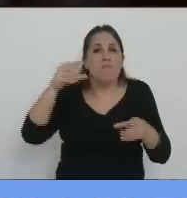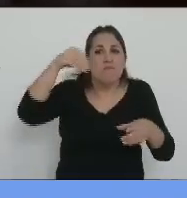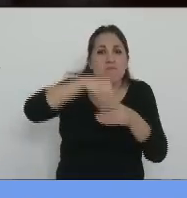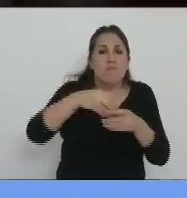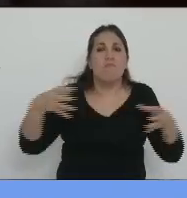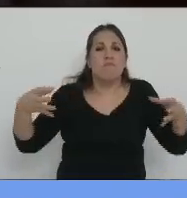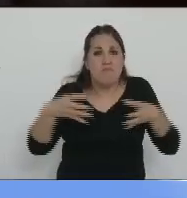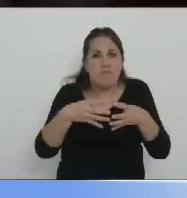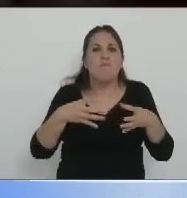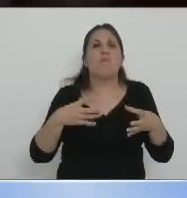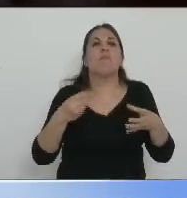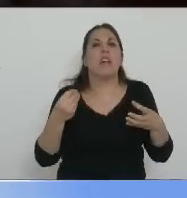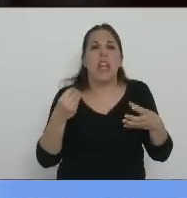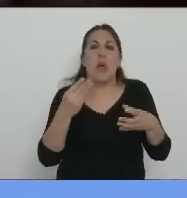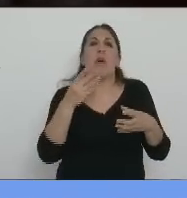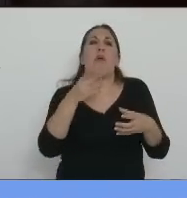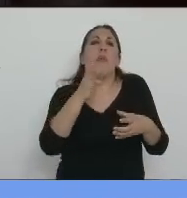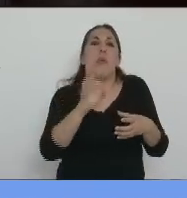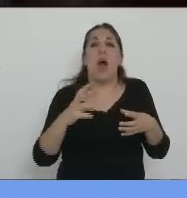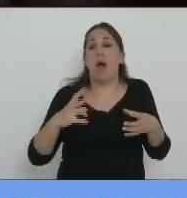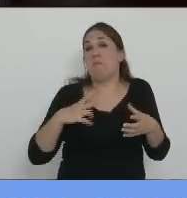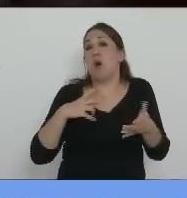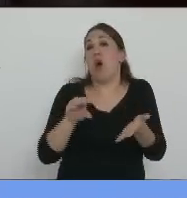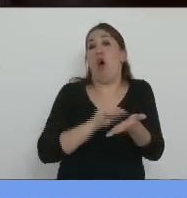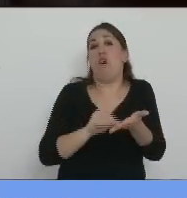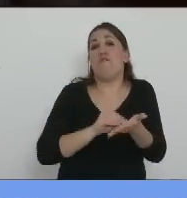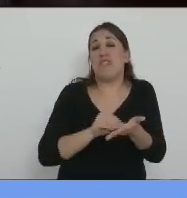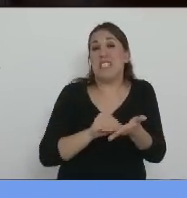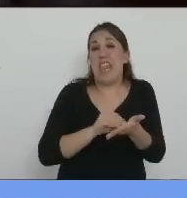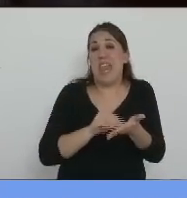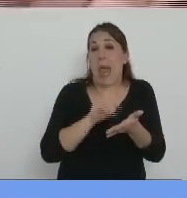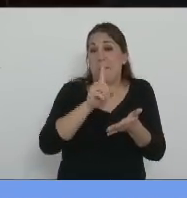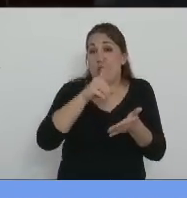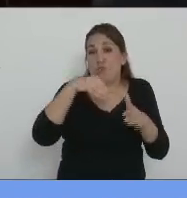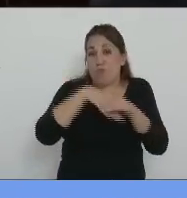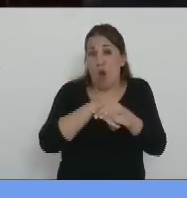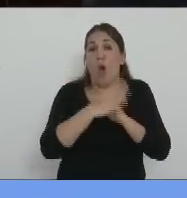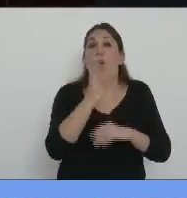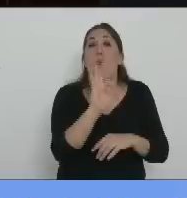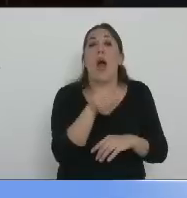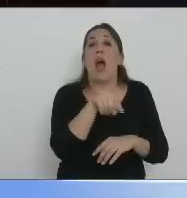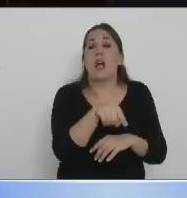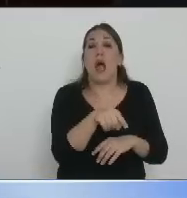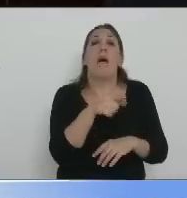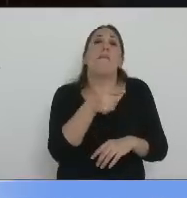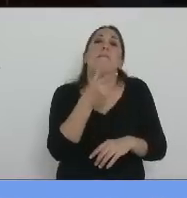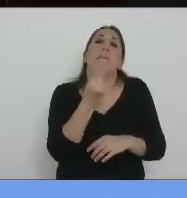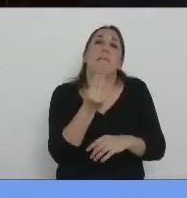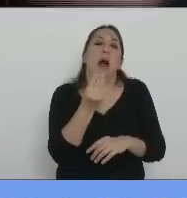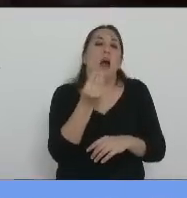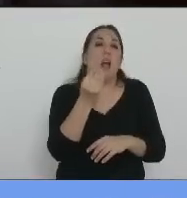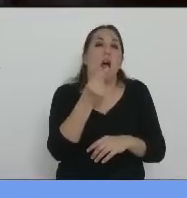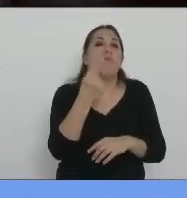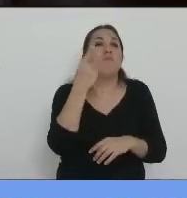privadas que son las unidades banca privada son la oficina que tienen los bancos para ello dice ilusión y fugar